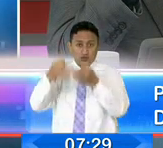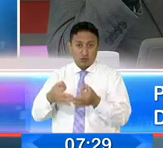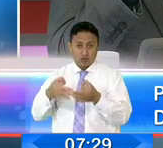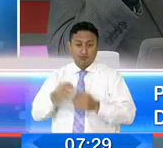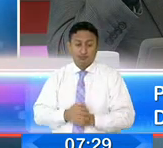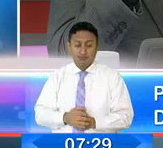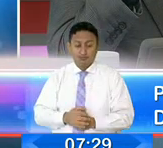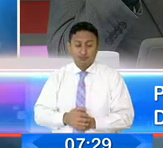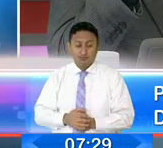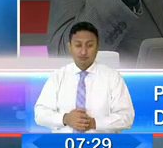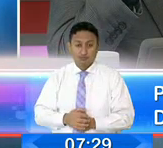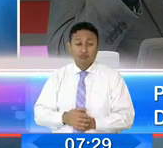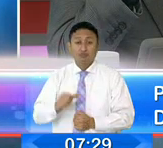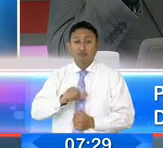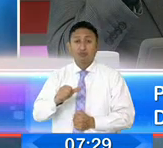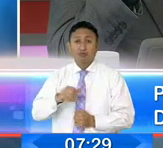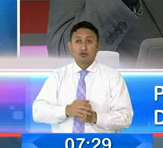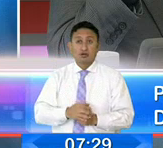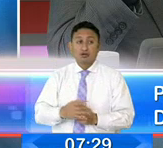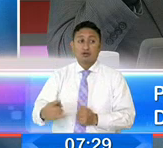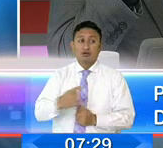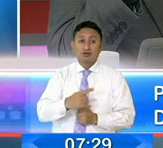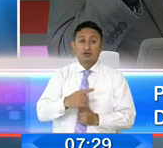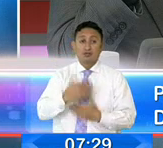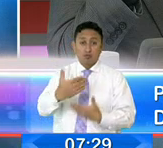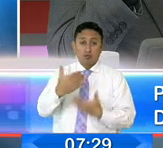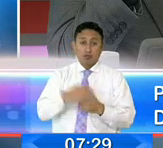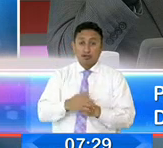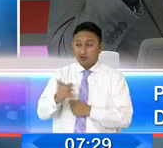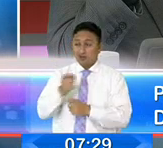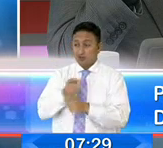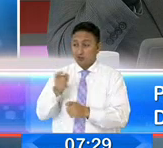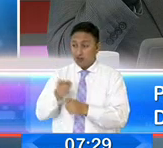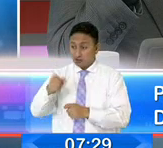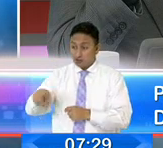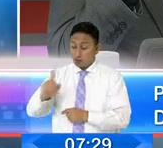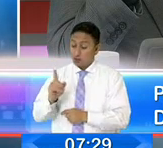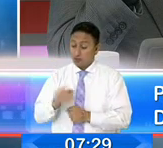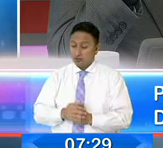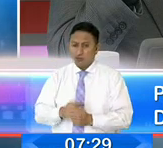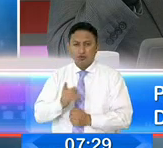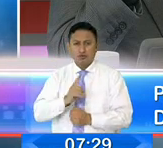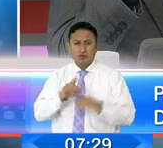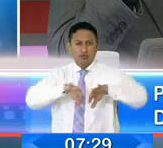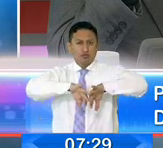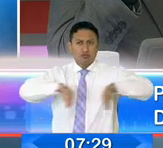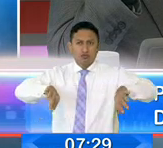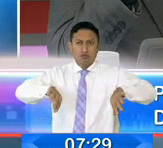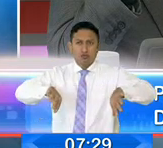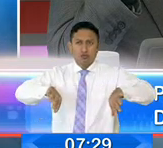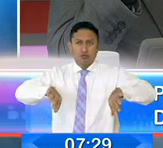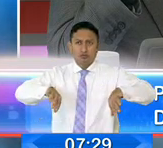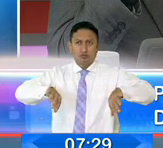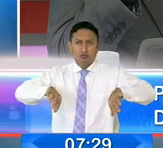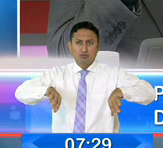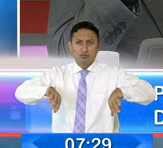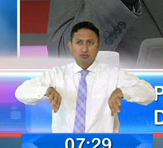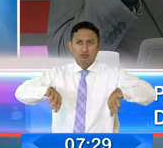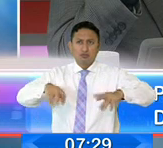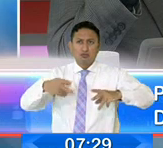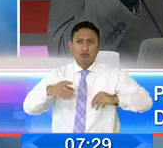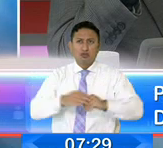no necesariamente a los intereses políticos de los que gobiernan. También le hacemos una apuesta a